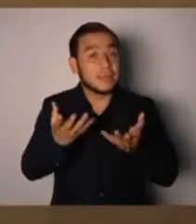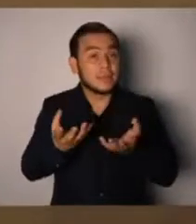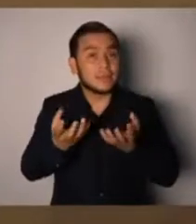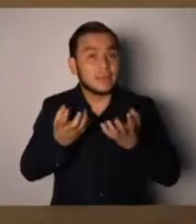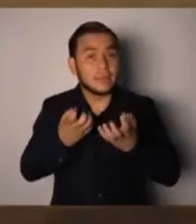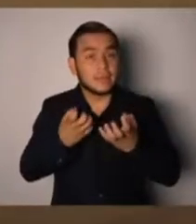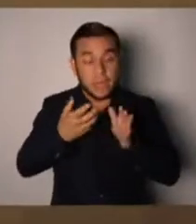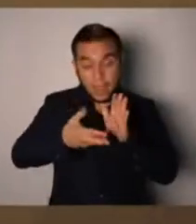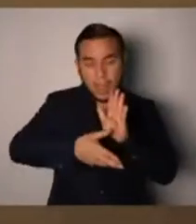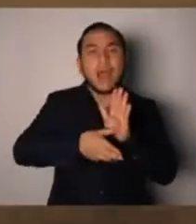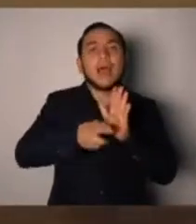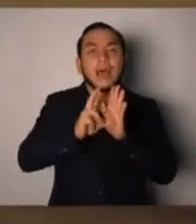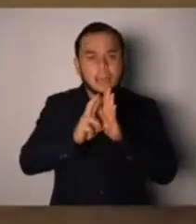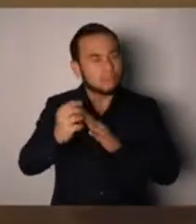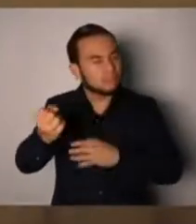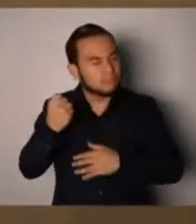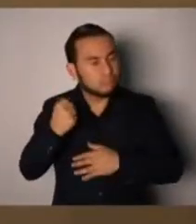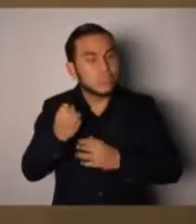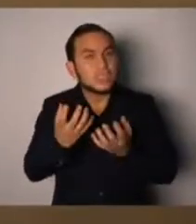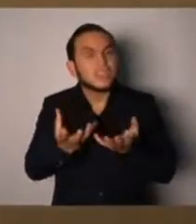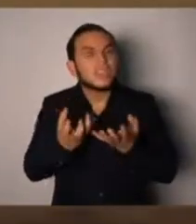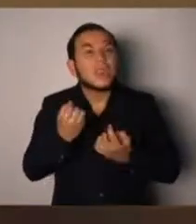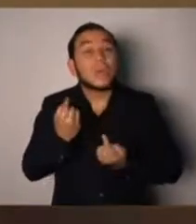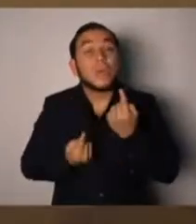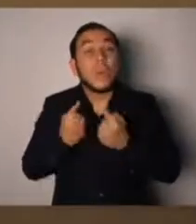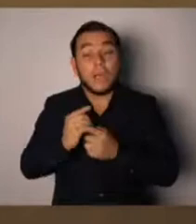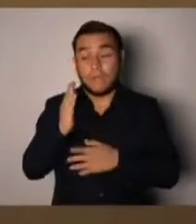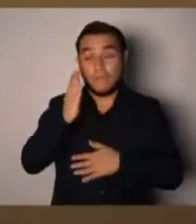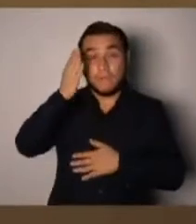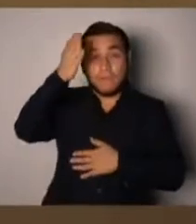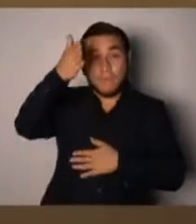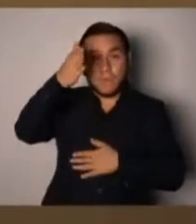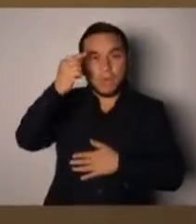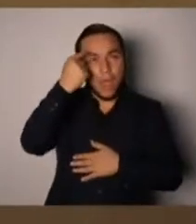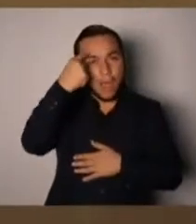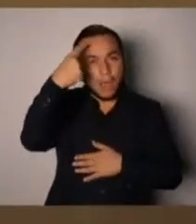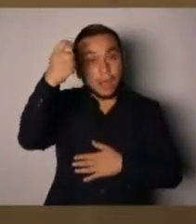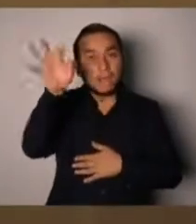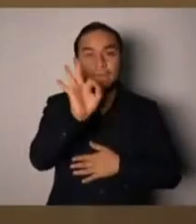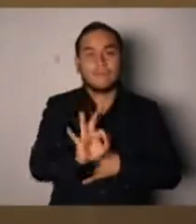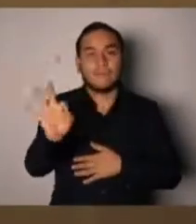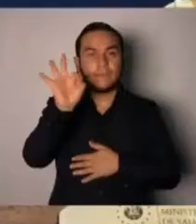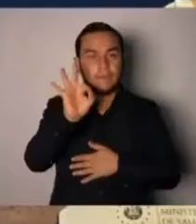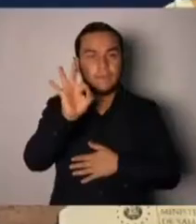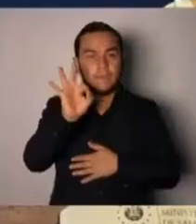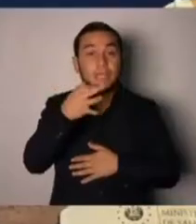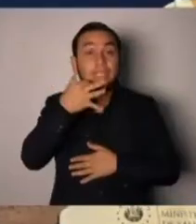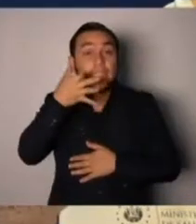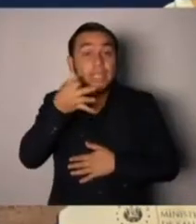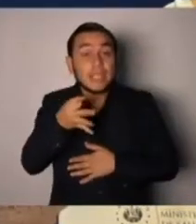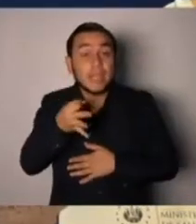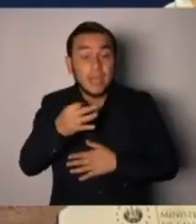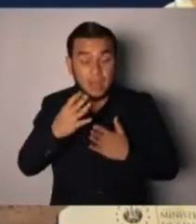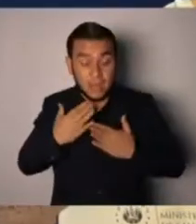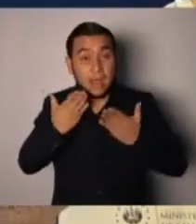reparación que también es vital pero más allá tienen un futuro en el que soñar quieren tener bienestar